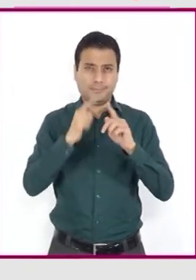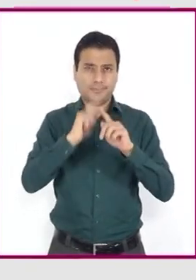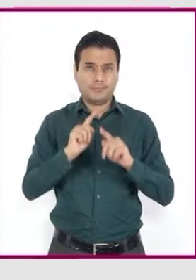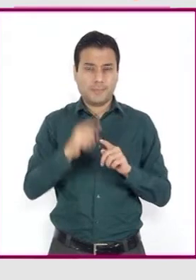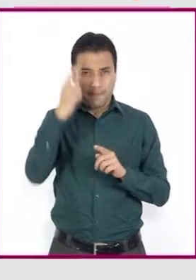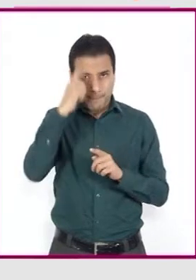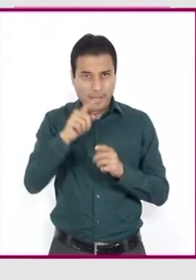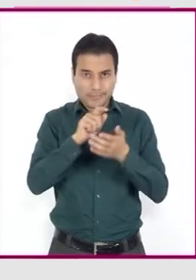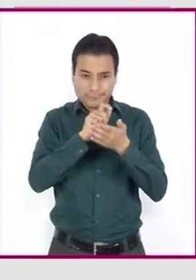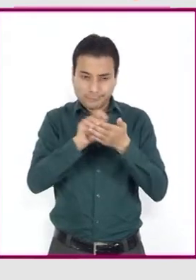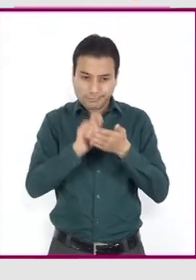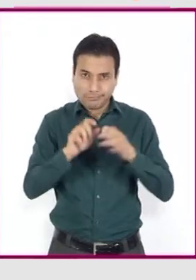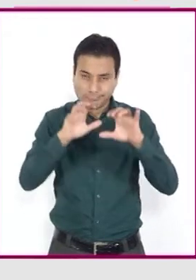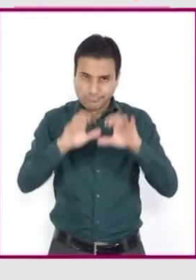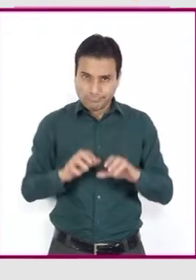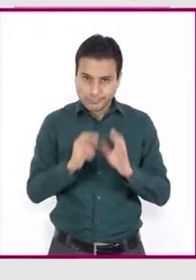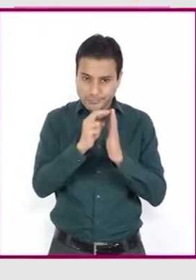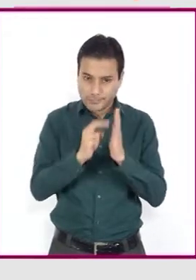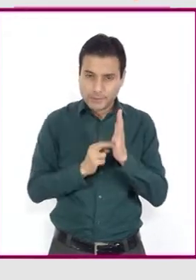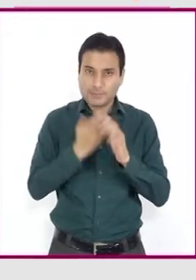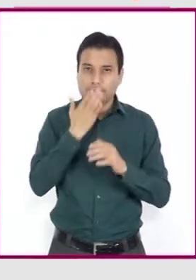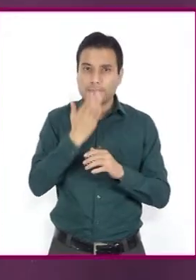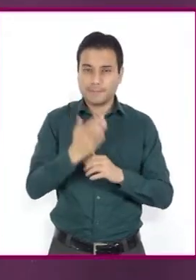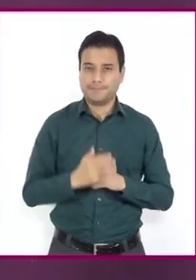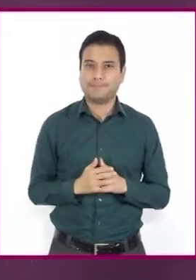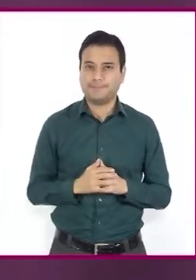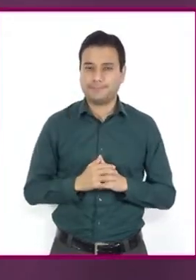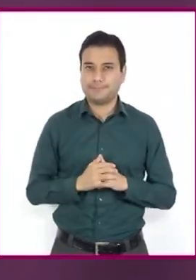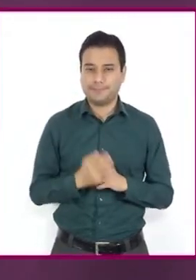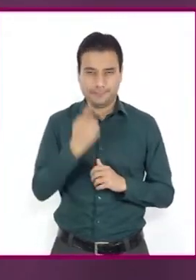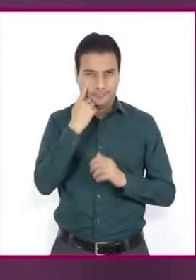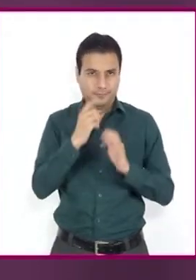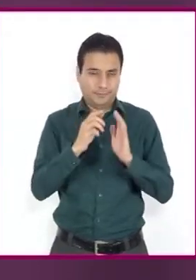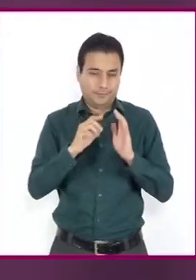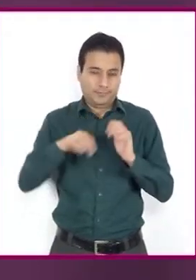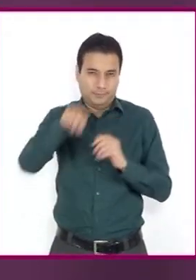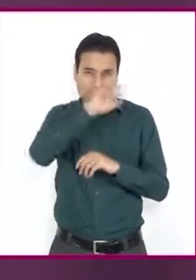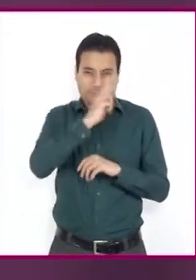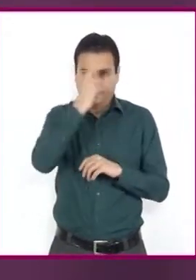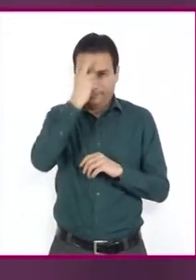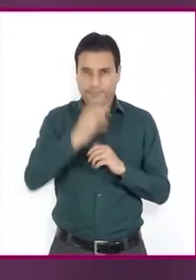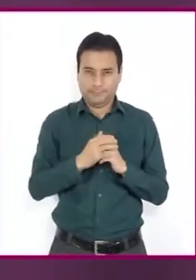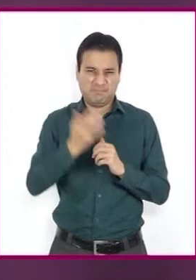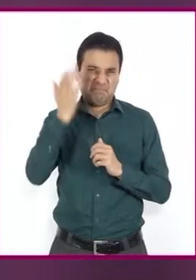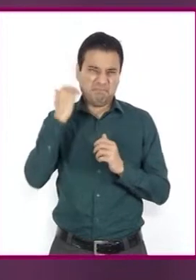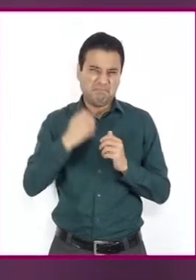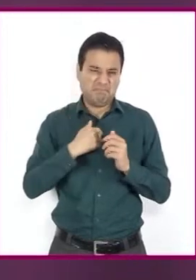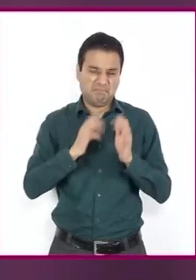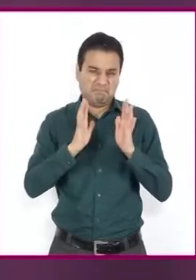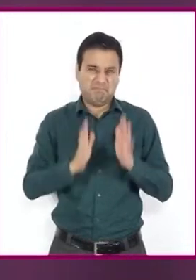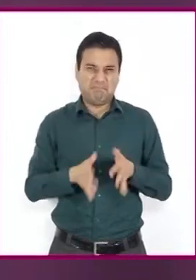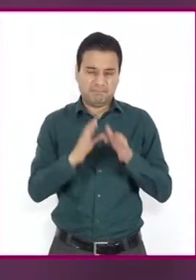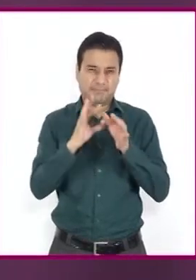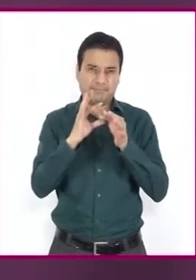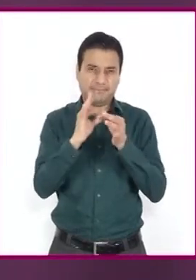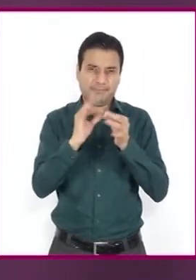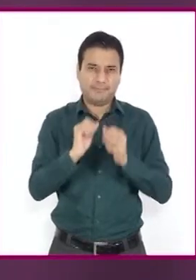mejor forma nuestros reglamentos escolares. Como recordarán, de lo que hemos repasado,